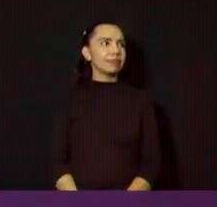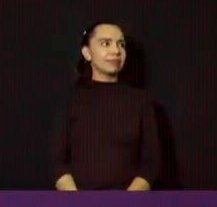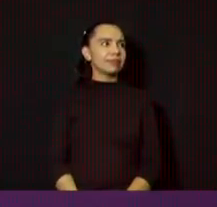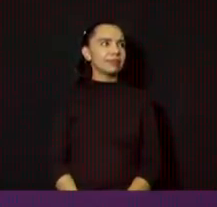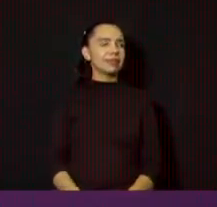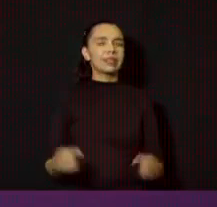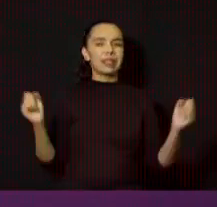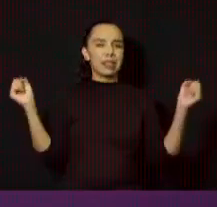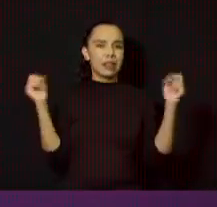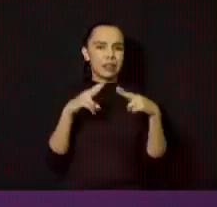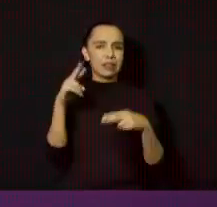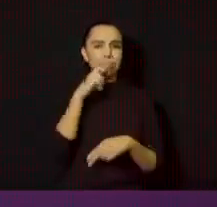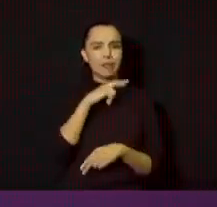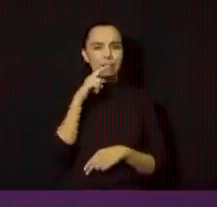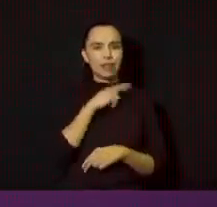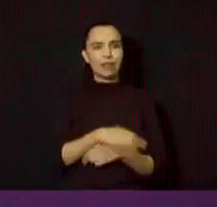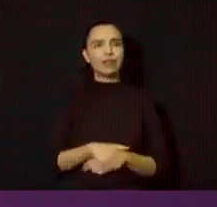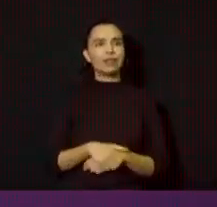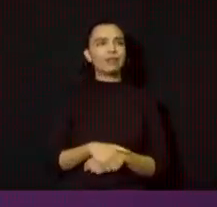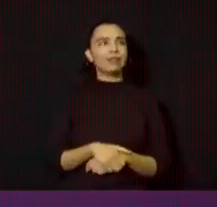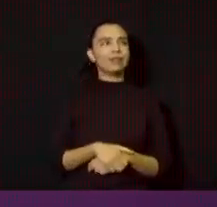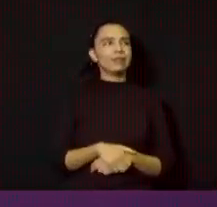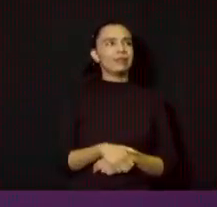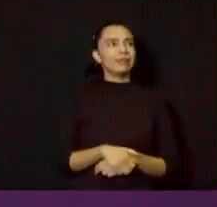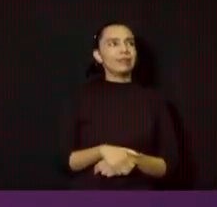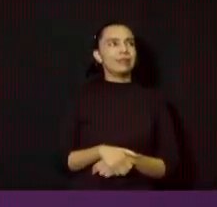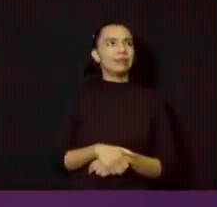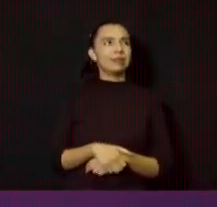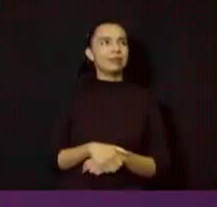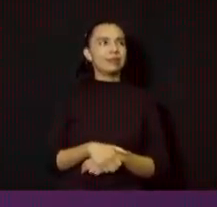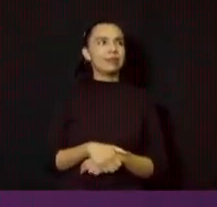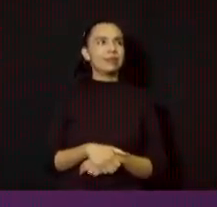Nos vemos pronto, Jacinto. Oigan, pues... Sí, nos vemos